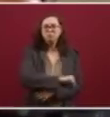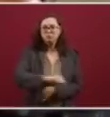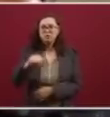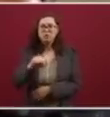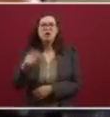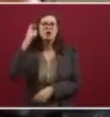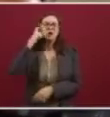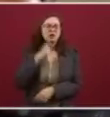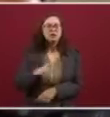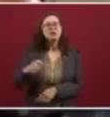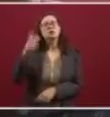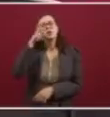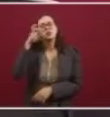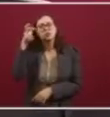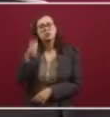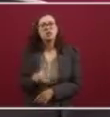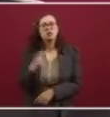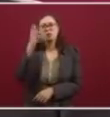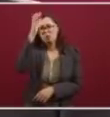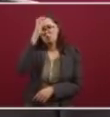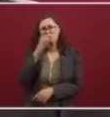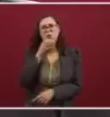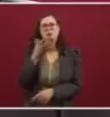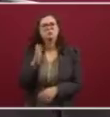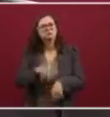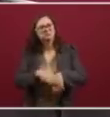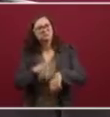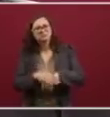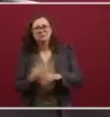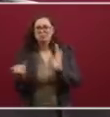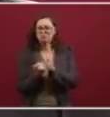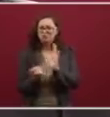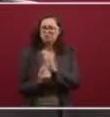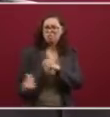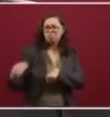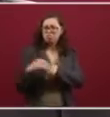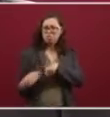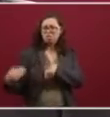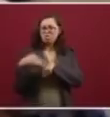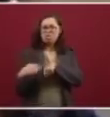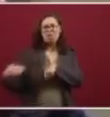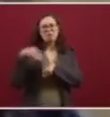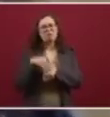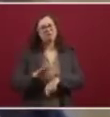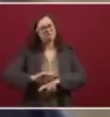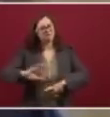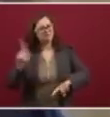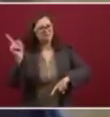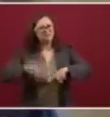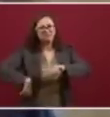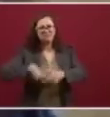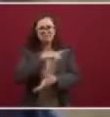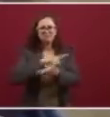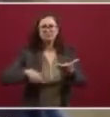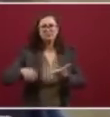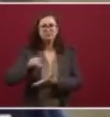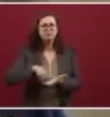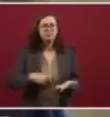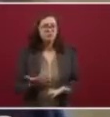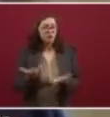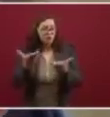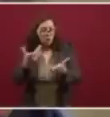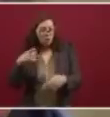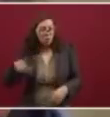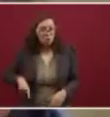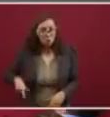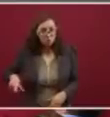Hidalgo, Coahuila, solicitando la cancelación del anatocismo de los créditos del ISSSTE. La pregunta es si existe por parte de su